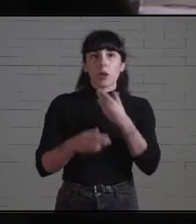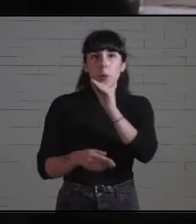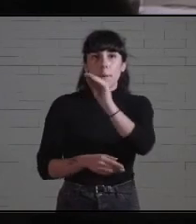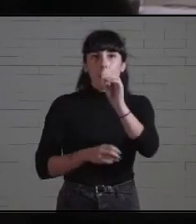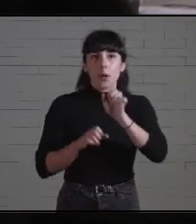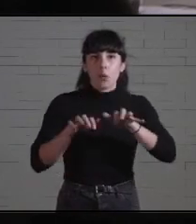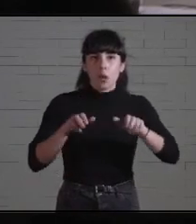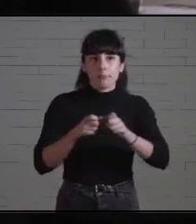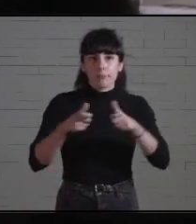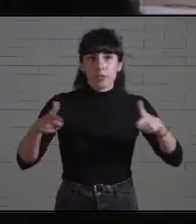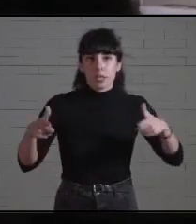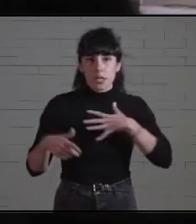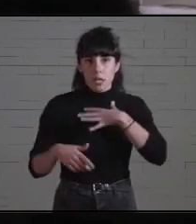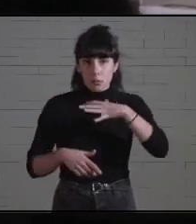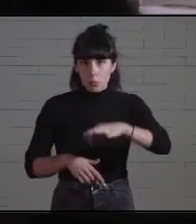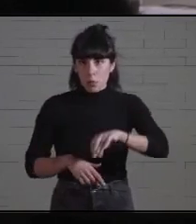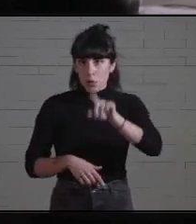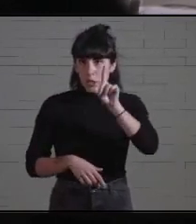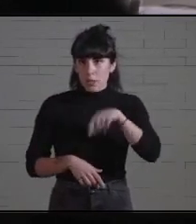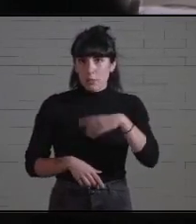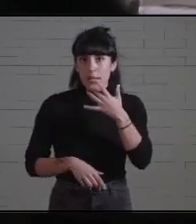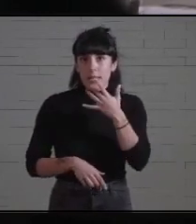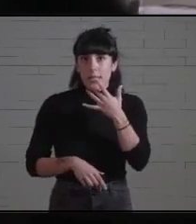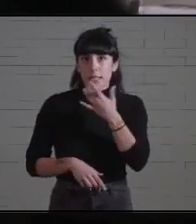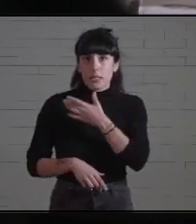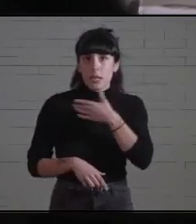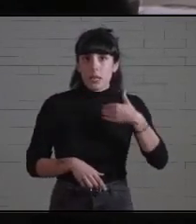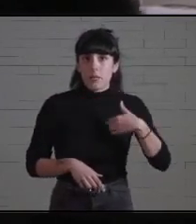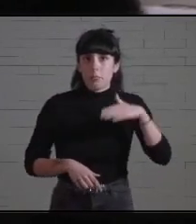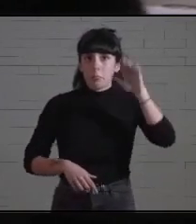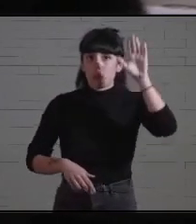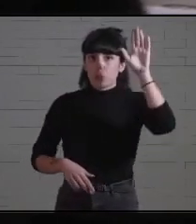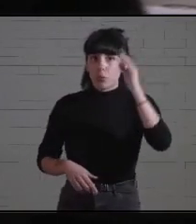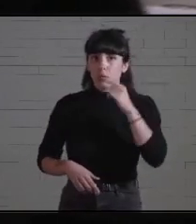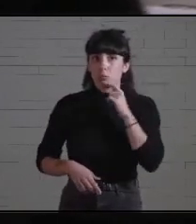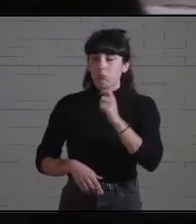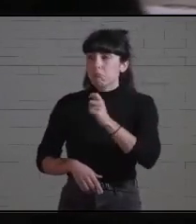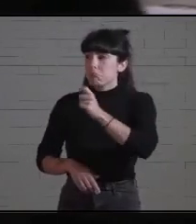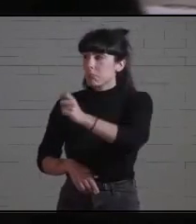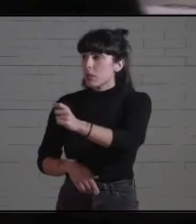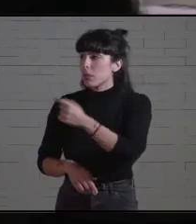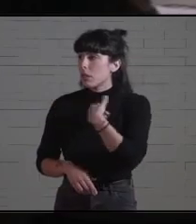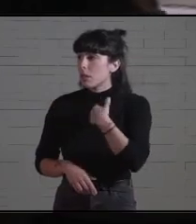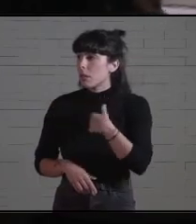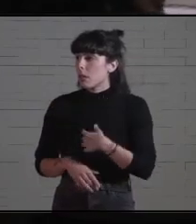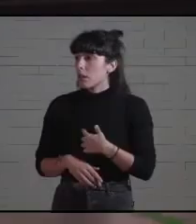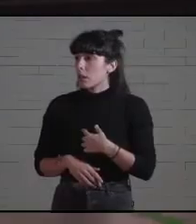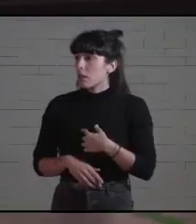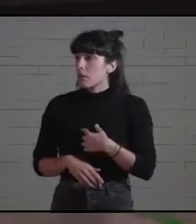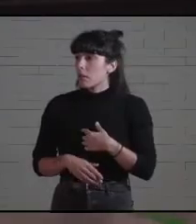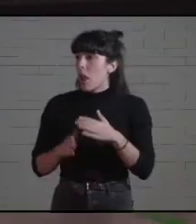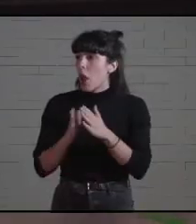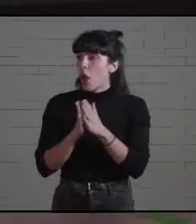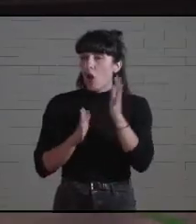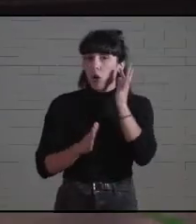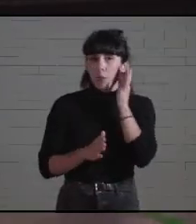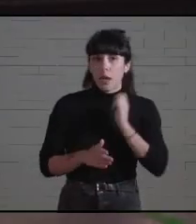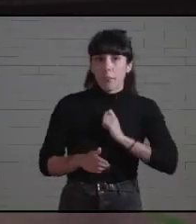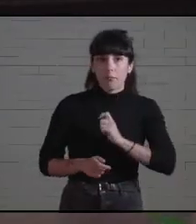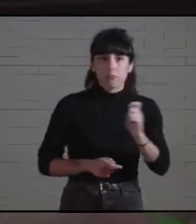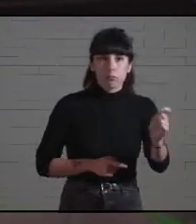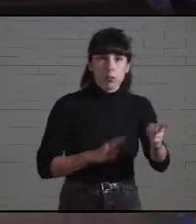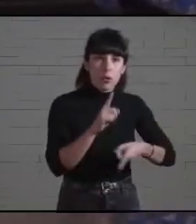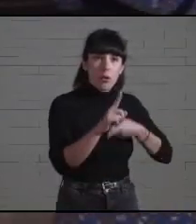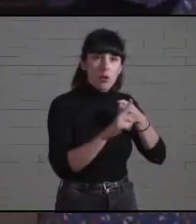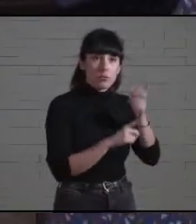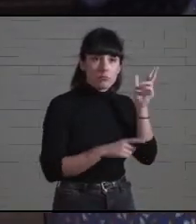chat. Entonces, si levantáis la mano, las personas que queréis preguntar, mis compañeras os acercarán los micros.